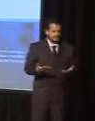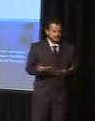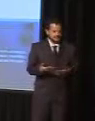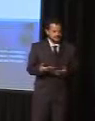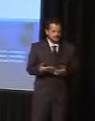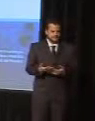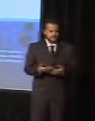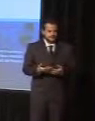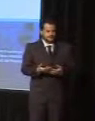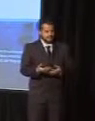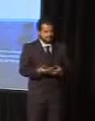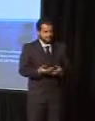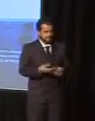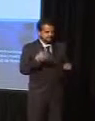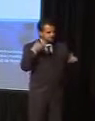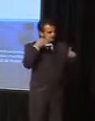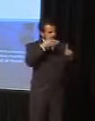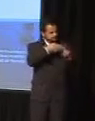política